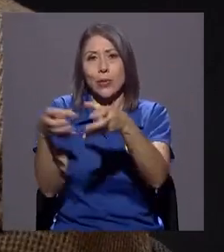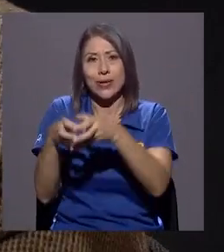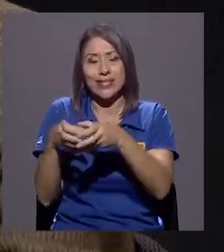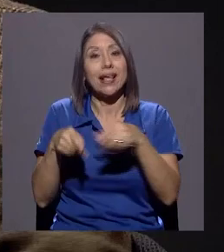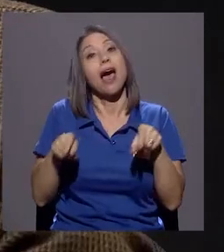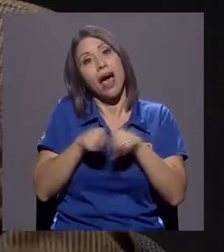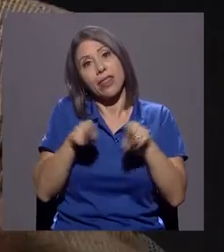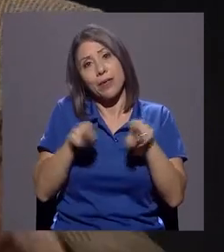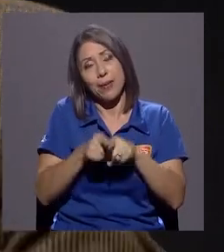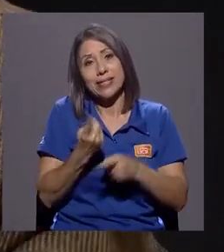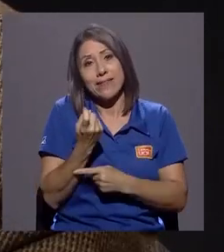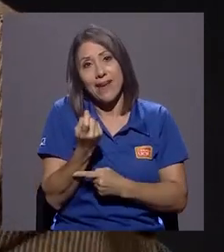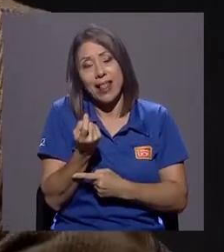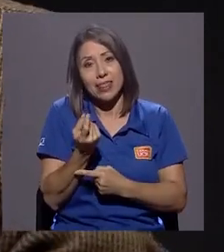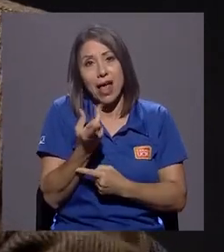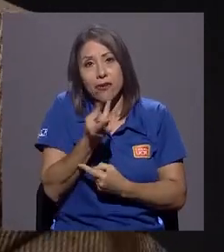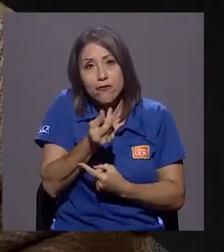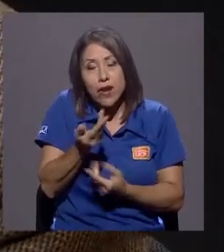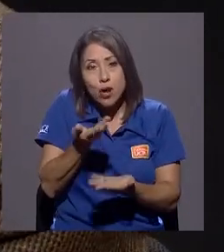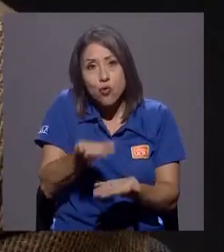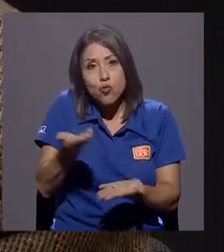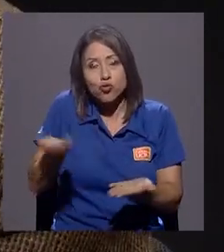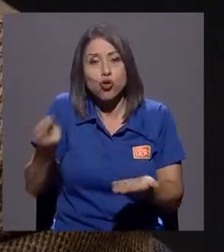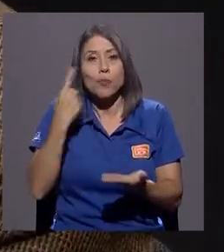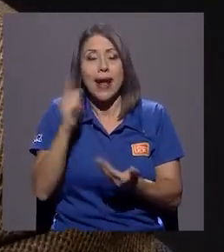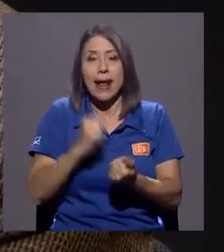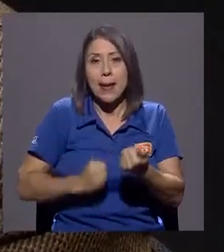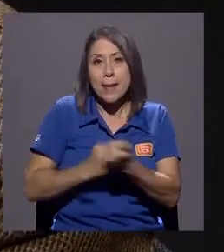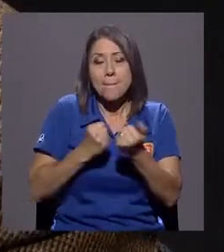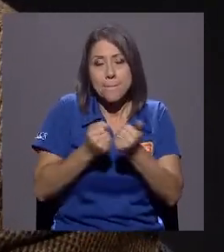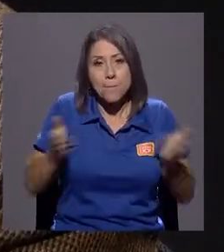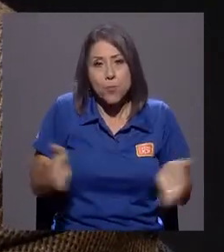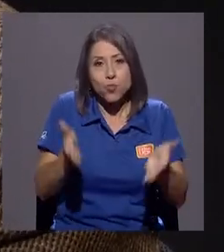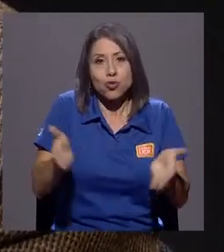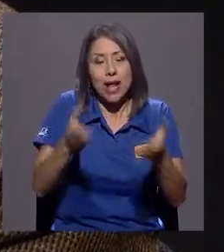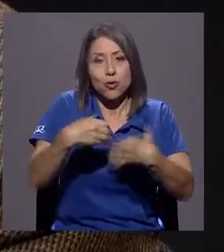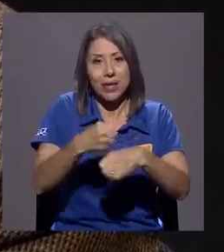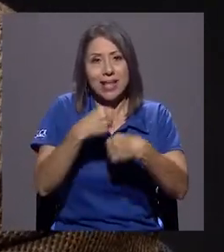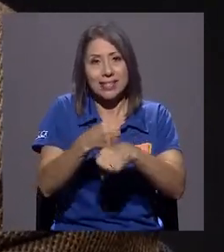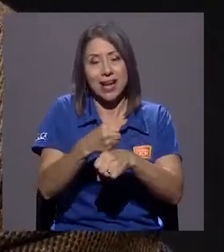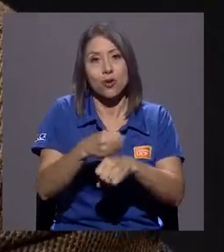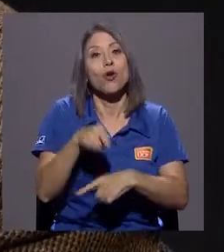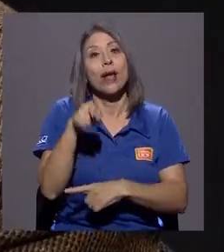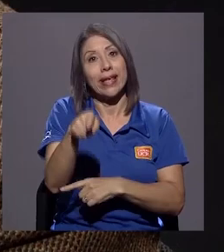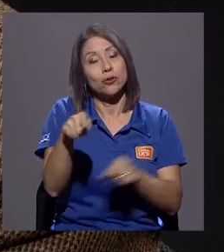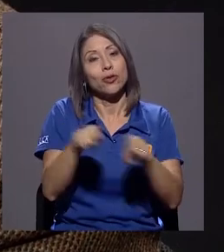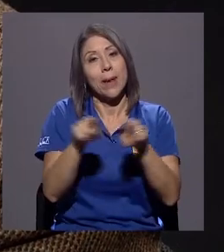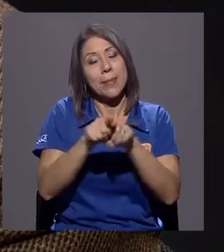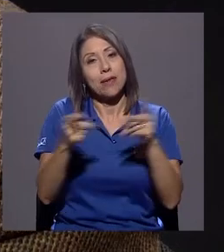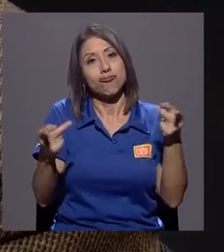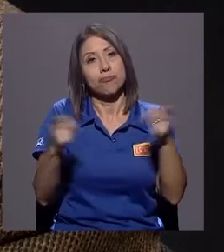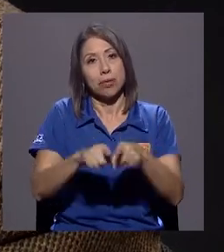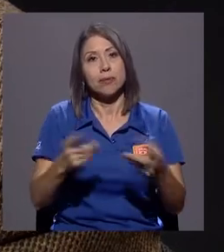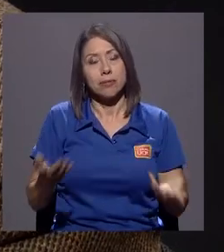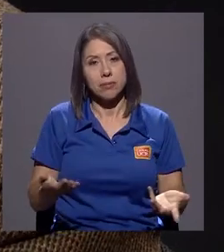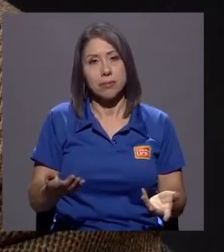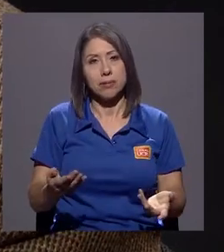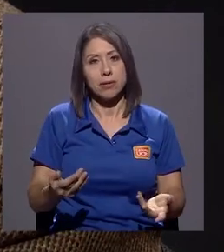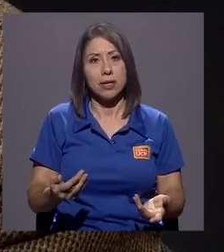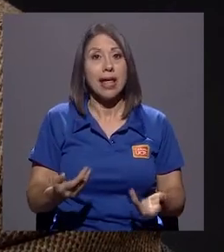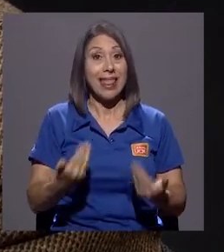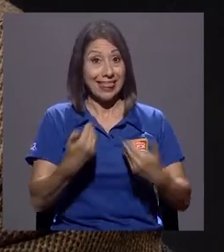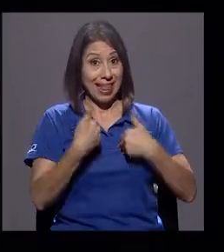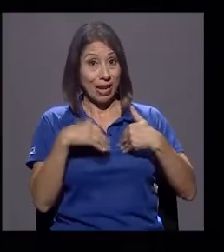recursos para impulsarlo y hacerlo eso es una realidad que también que también no puede perderse de vista porque